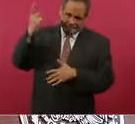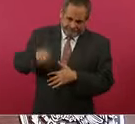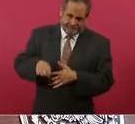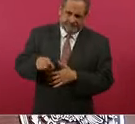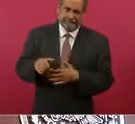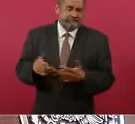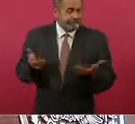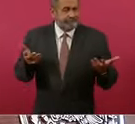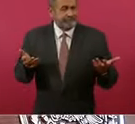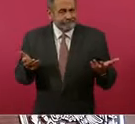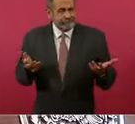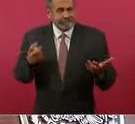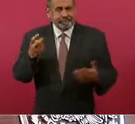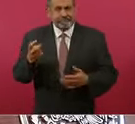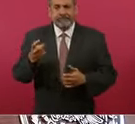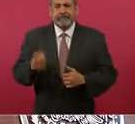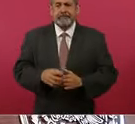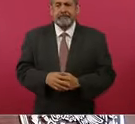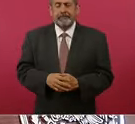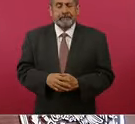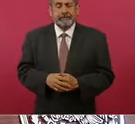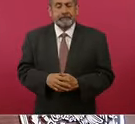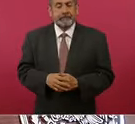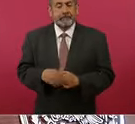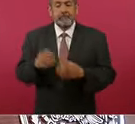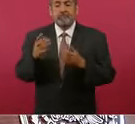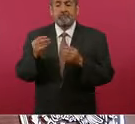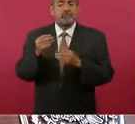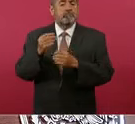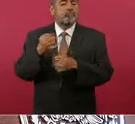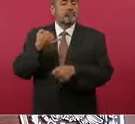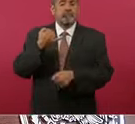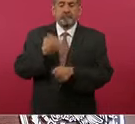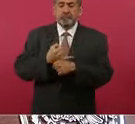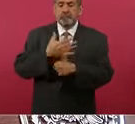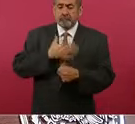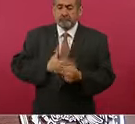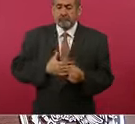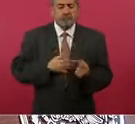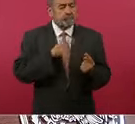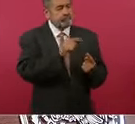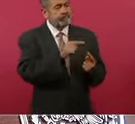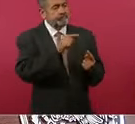Y así han habido muchas injusticias,